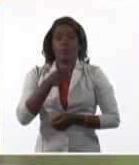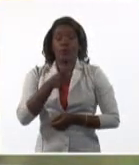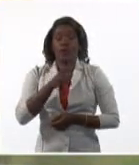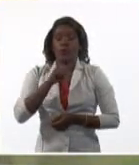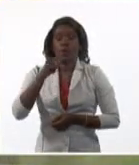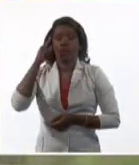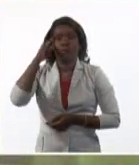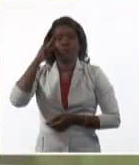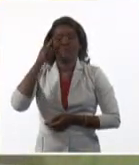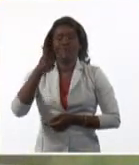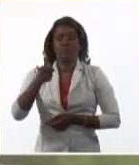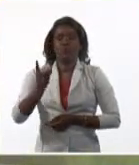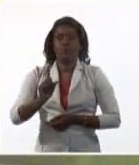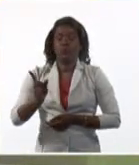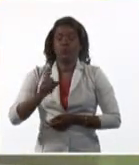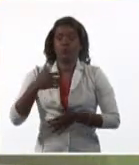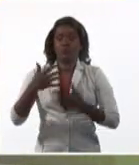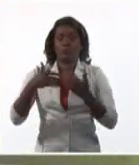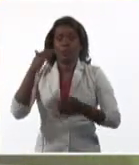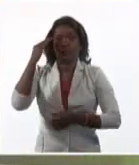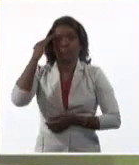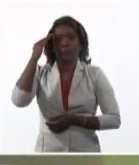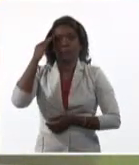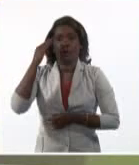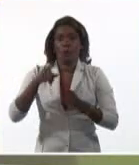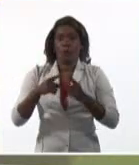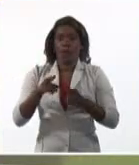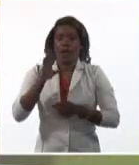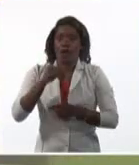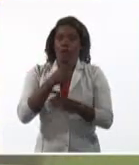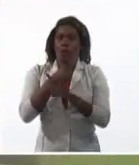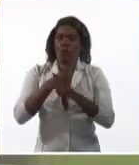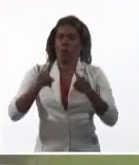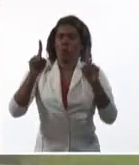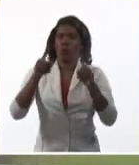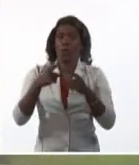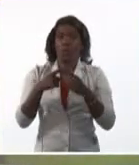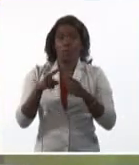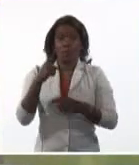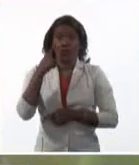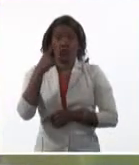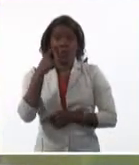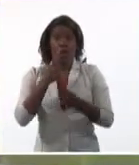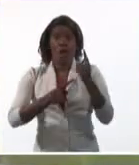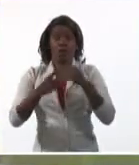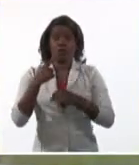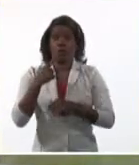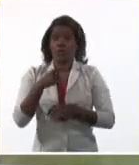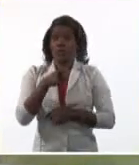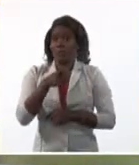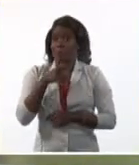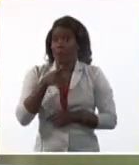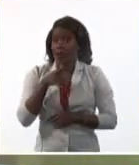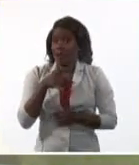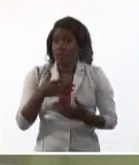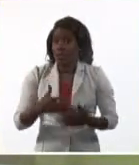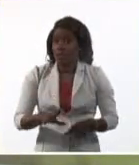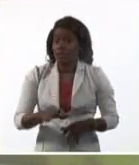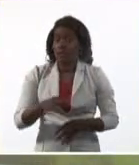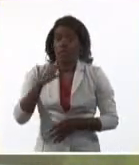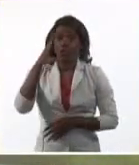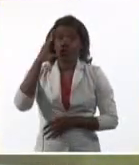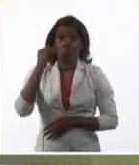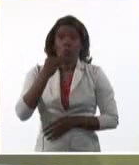del inicio del proceso de elecciones primarias. Las encuestas vaticinan una victoria de Trump en estos comicios que definen la nominación oficial del